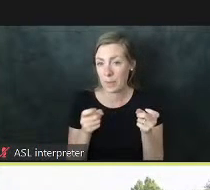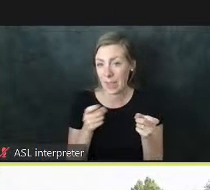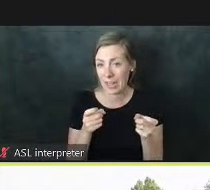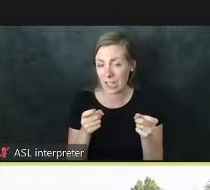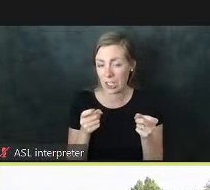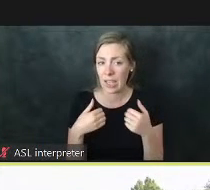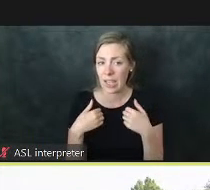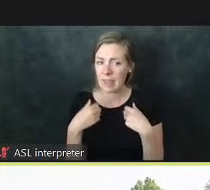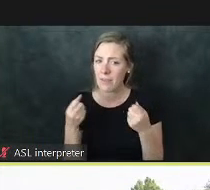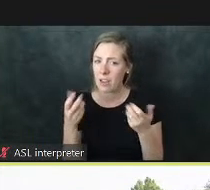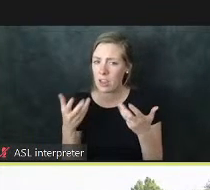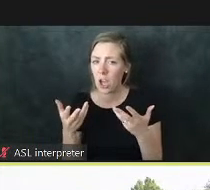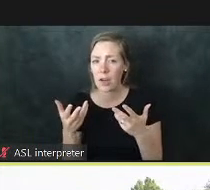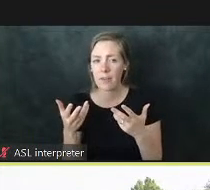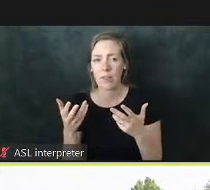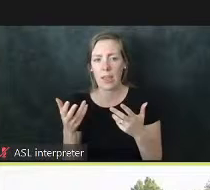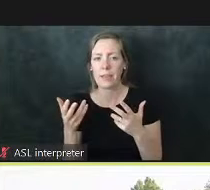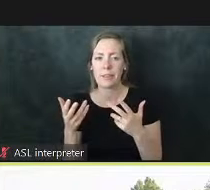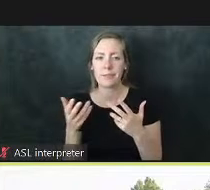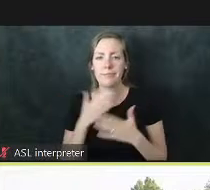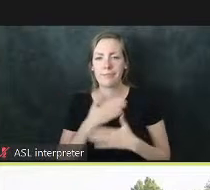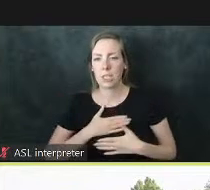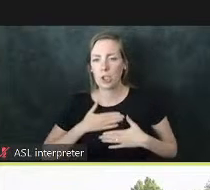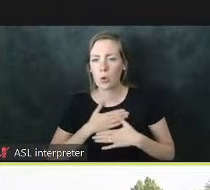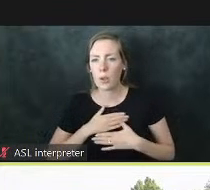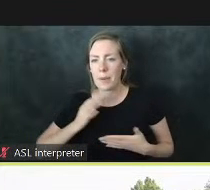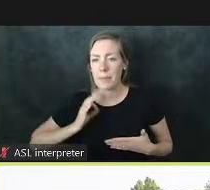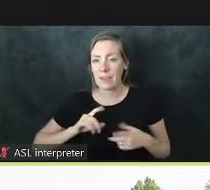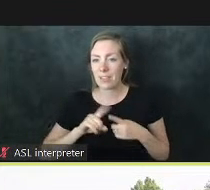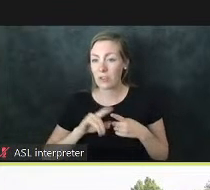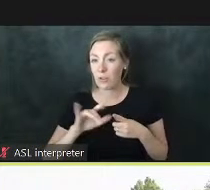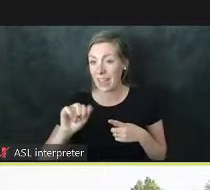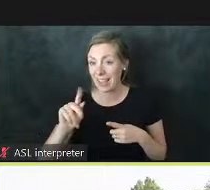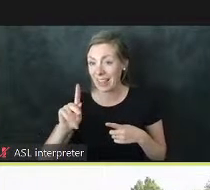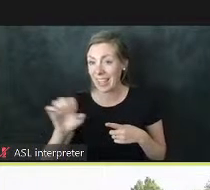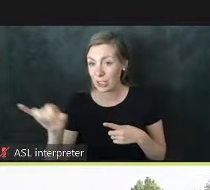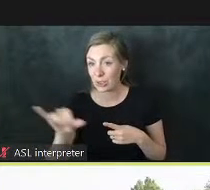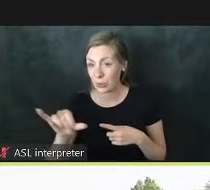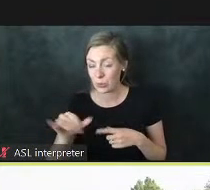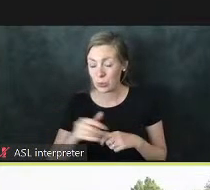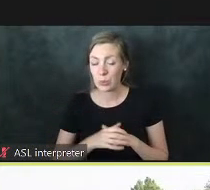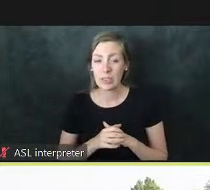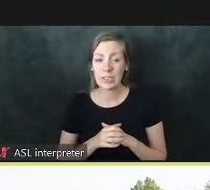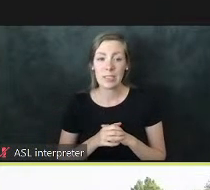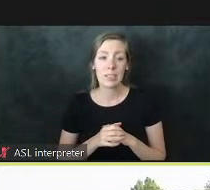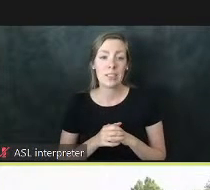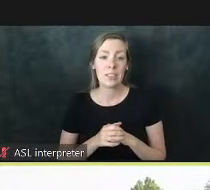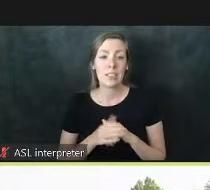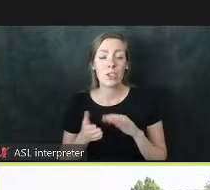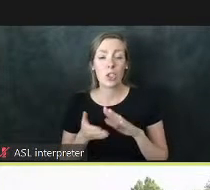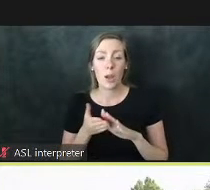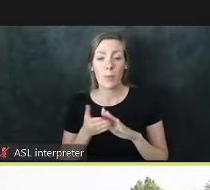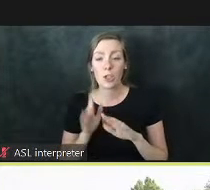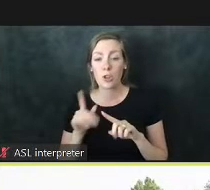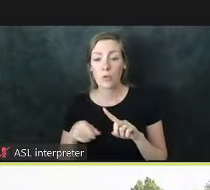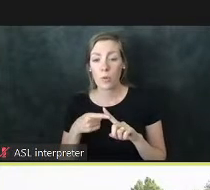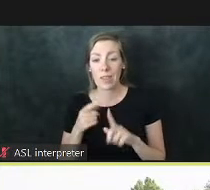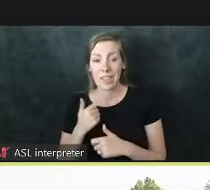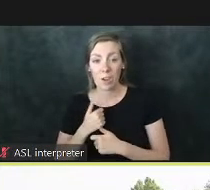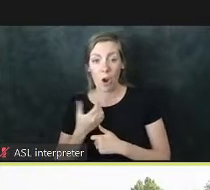significant recreational benefits. The operations of when the Army Corps is managing